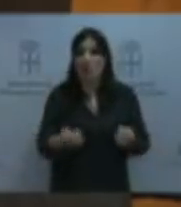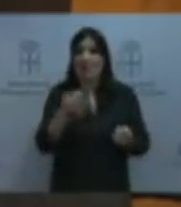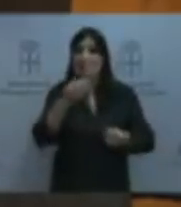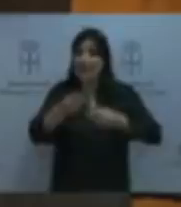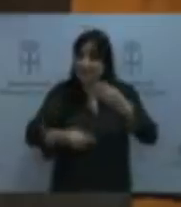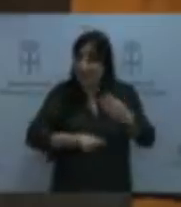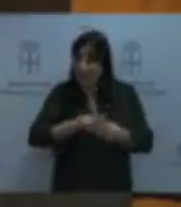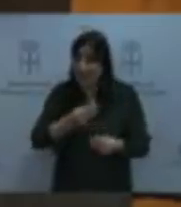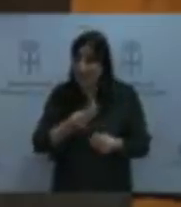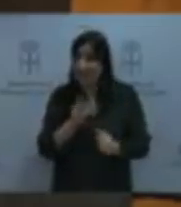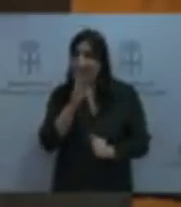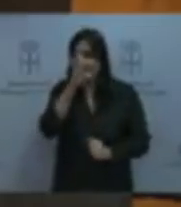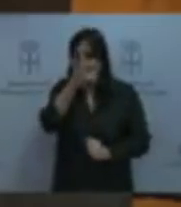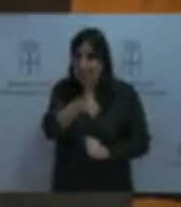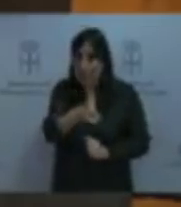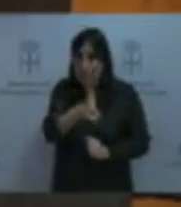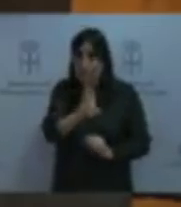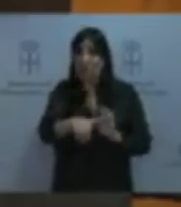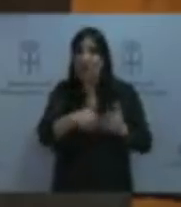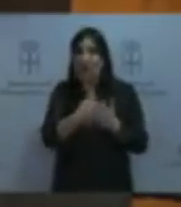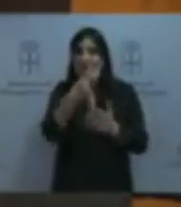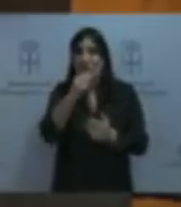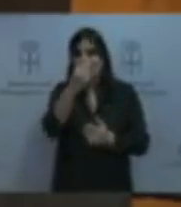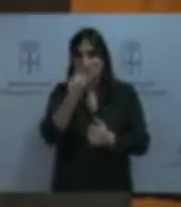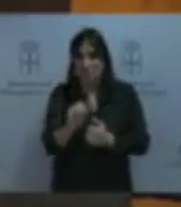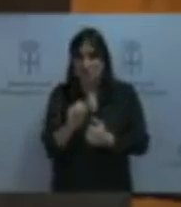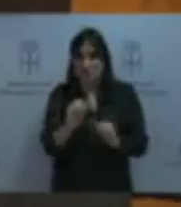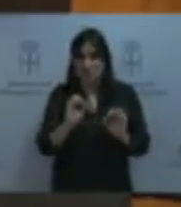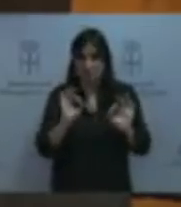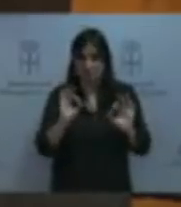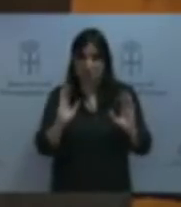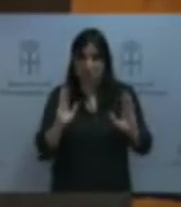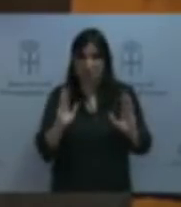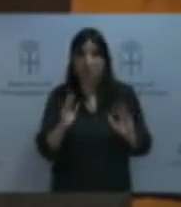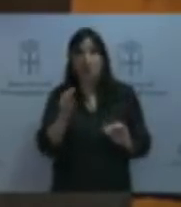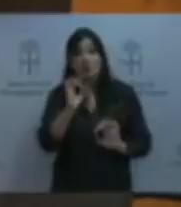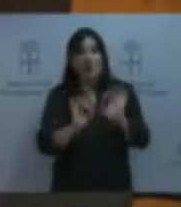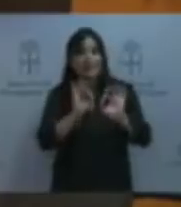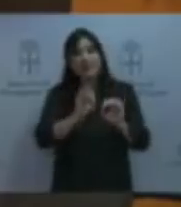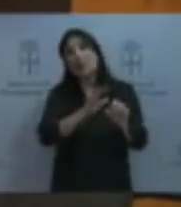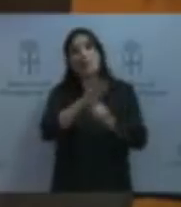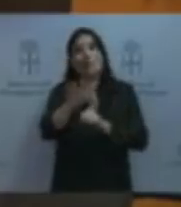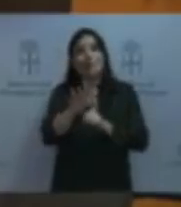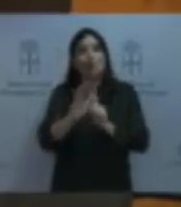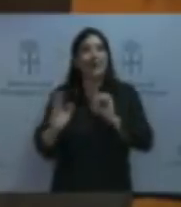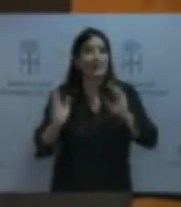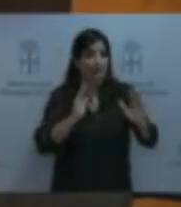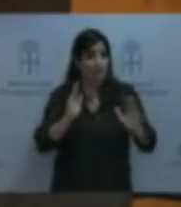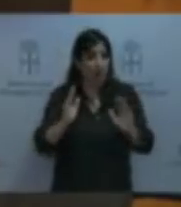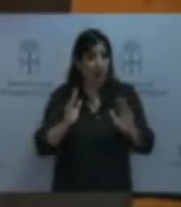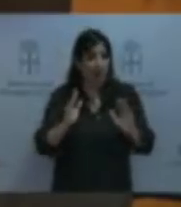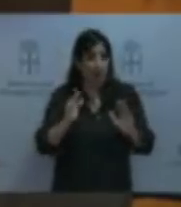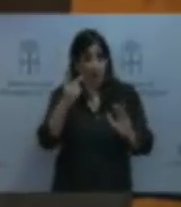el 2020, debiendo situarse la tasa de cobertura temporal al final del citado periodo por debajo del